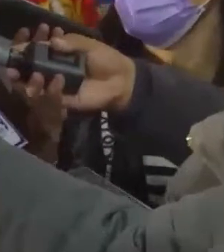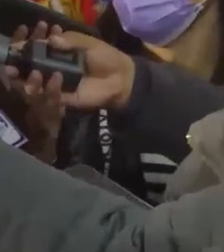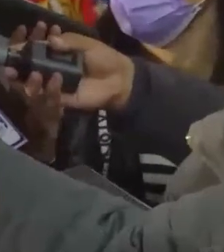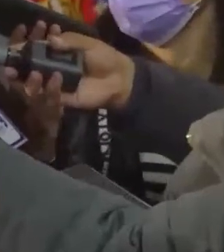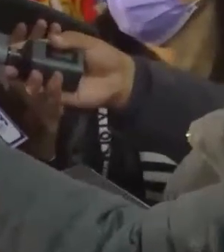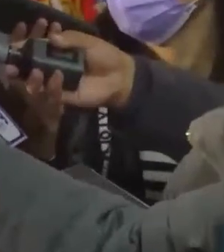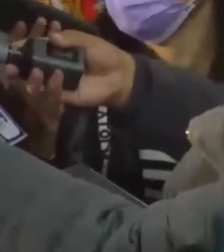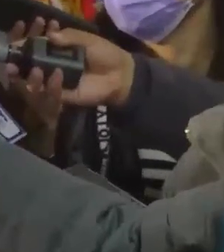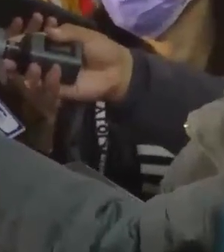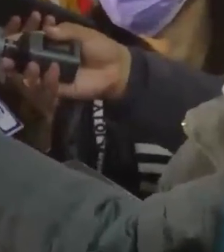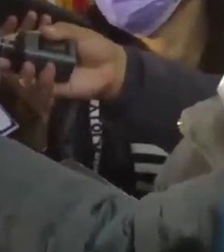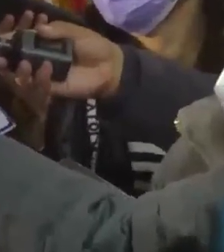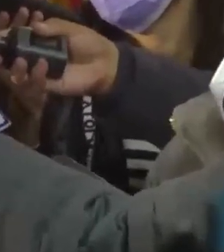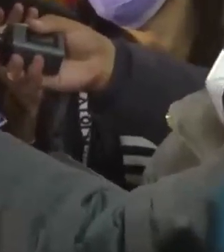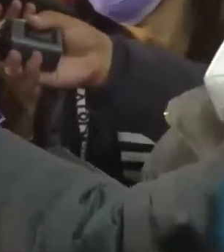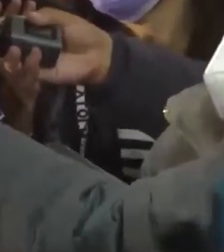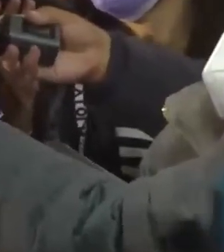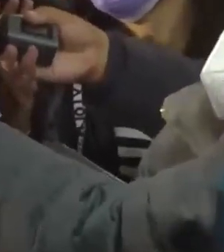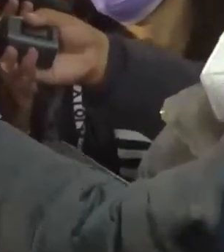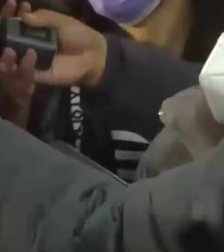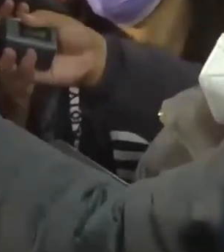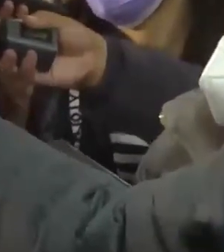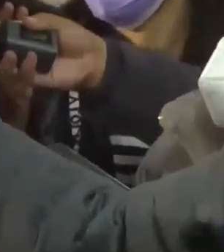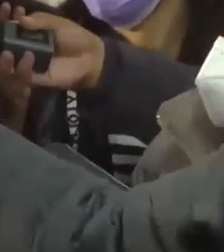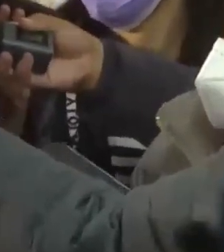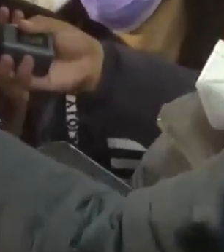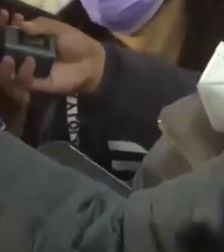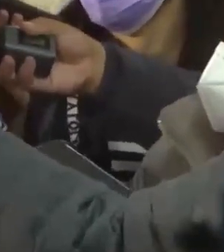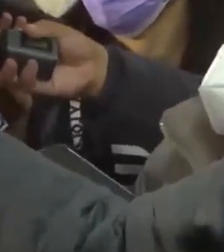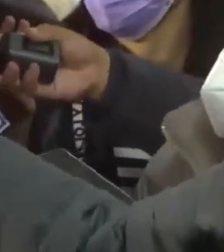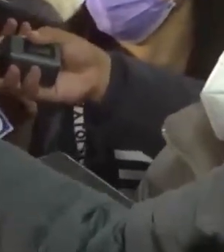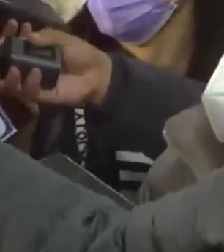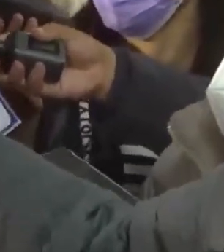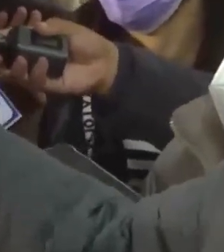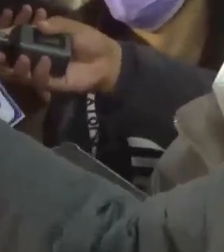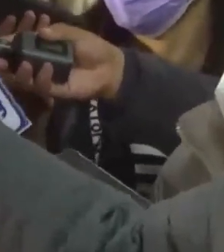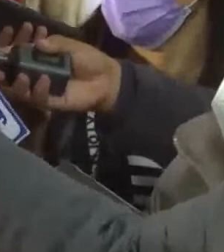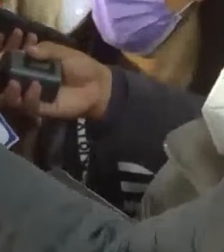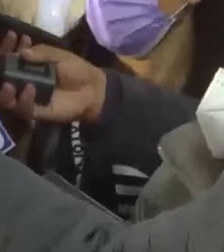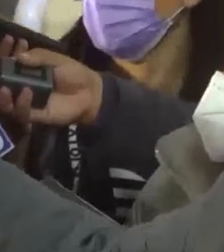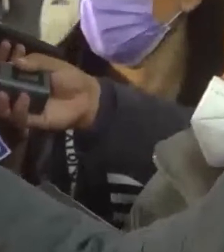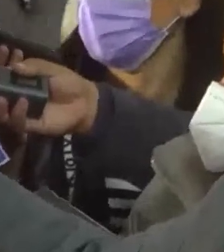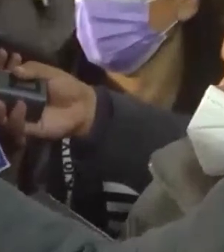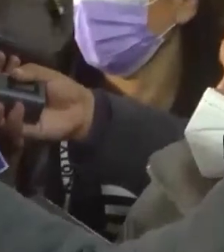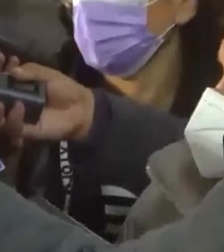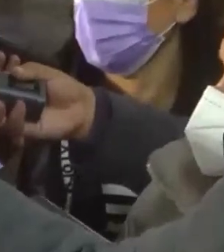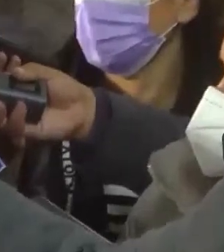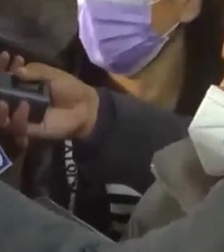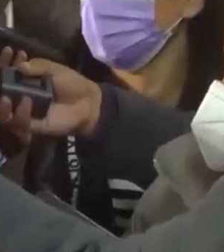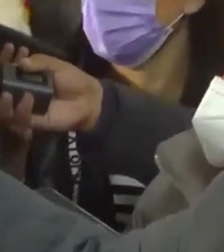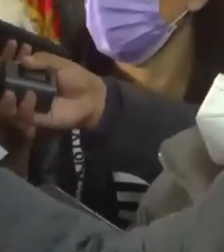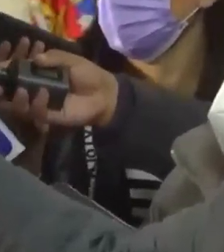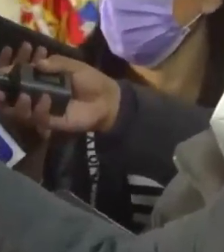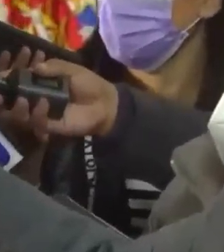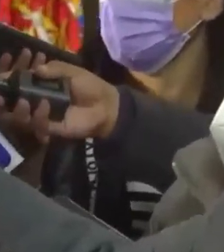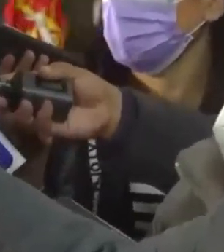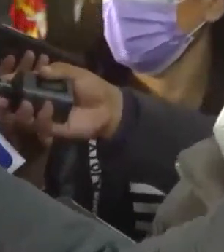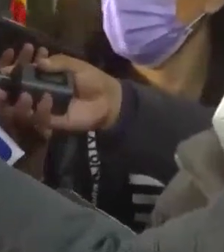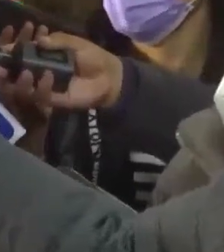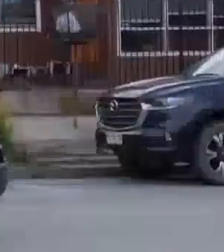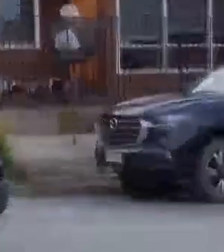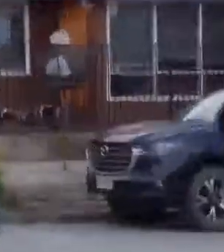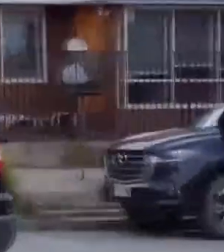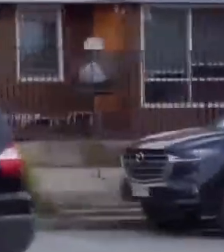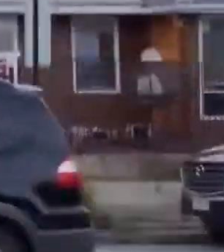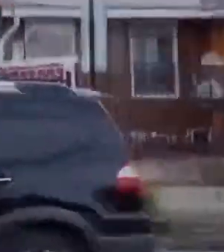inequidad territorial se reproduce al momento en que los municipios postulan a proyectos. Los municipios más grandes que tienen profesionales postulan a más